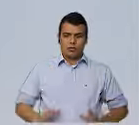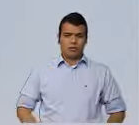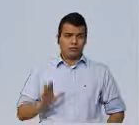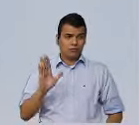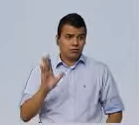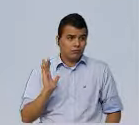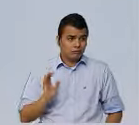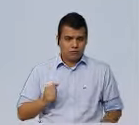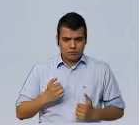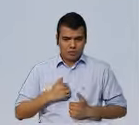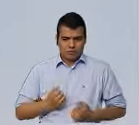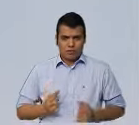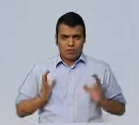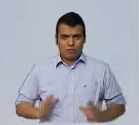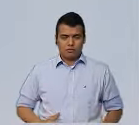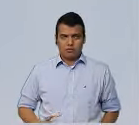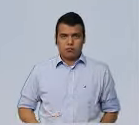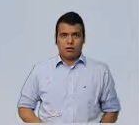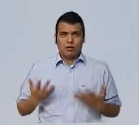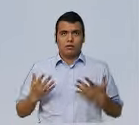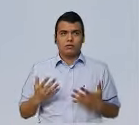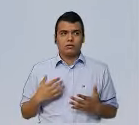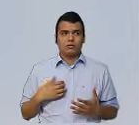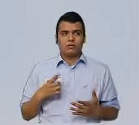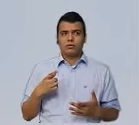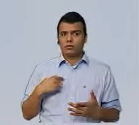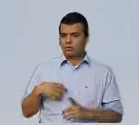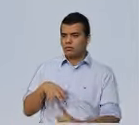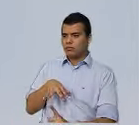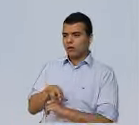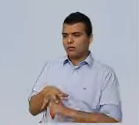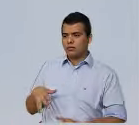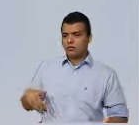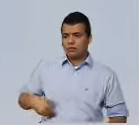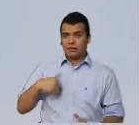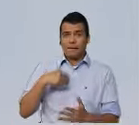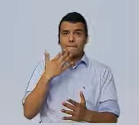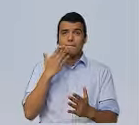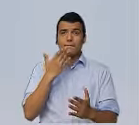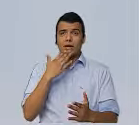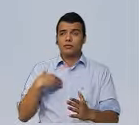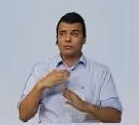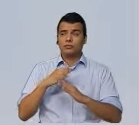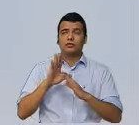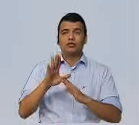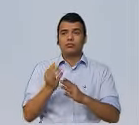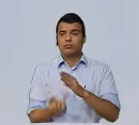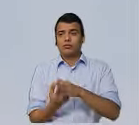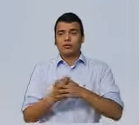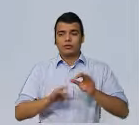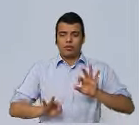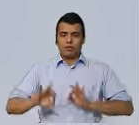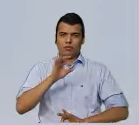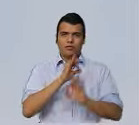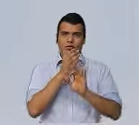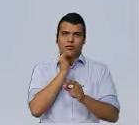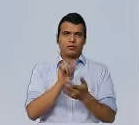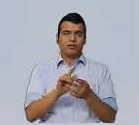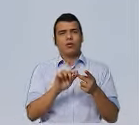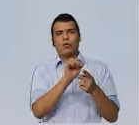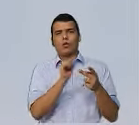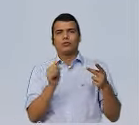mismo cuerpo produce una especie de sustancias que ataca el páncreas y no permite que secrete esta hormona. Ya. La diabetes